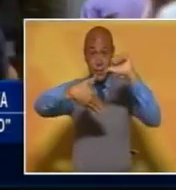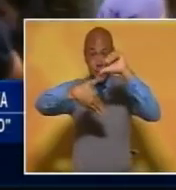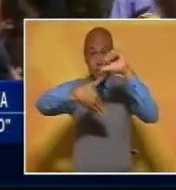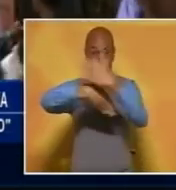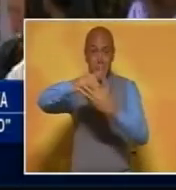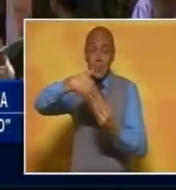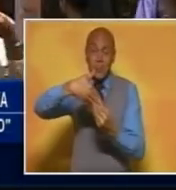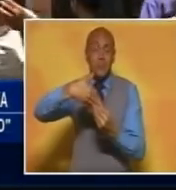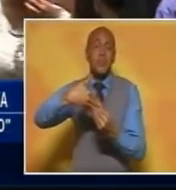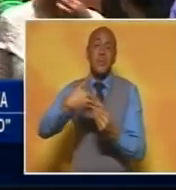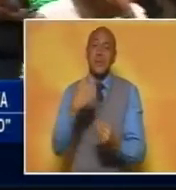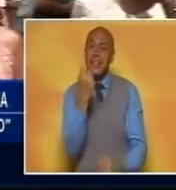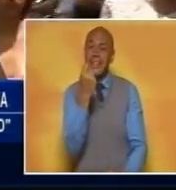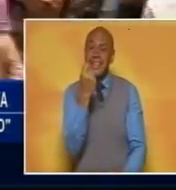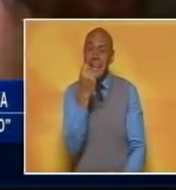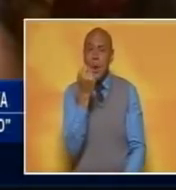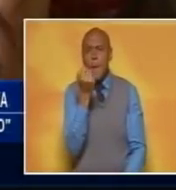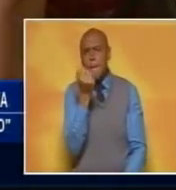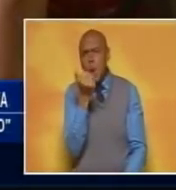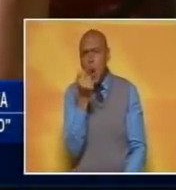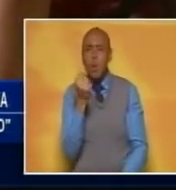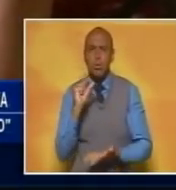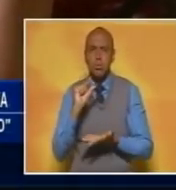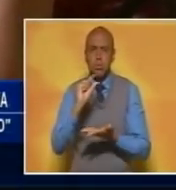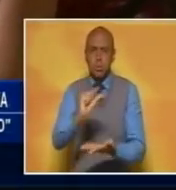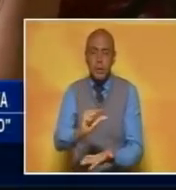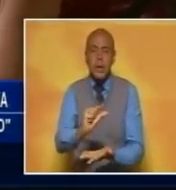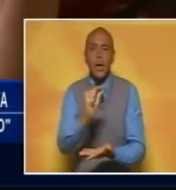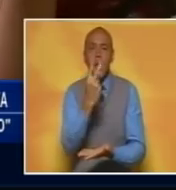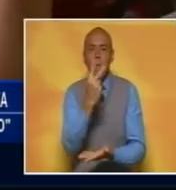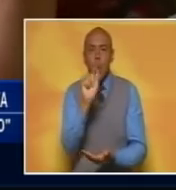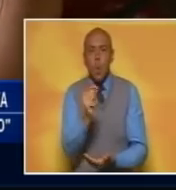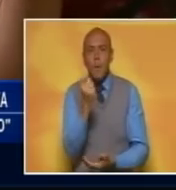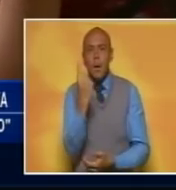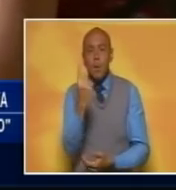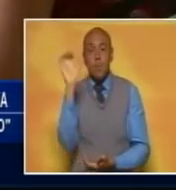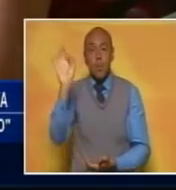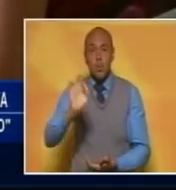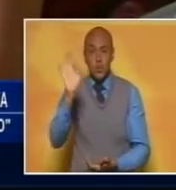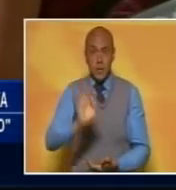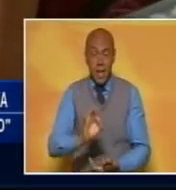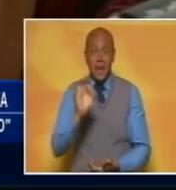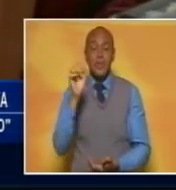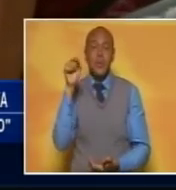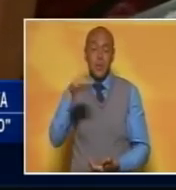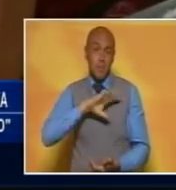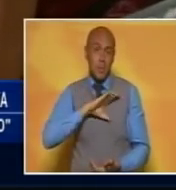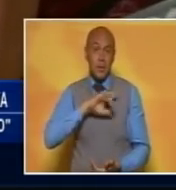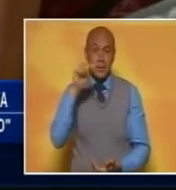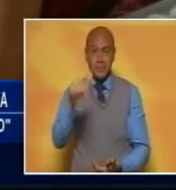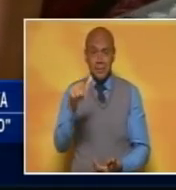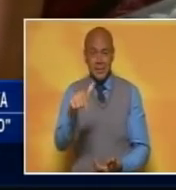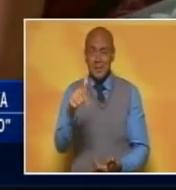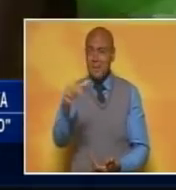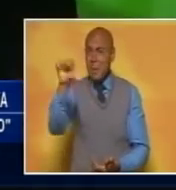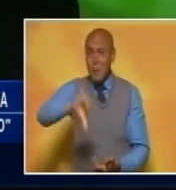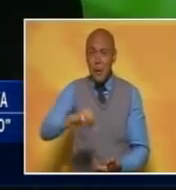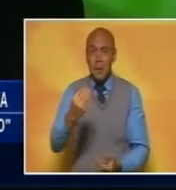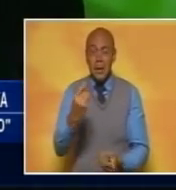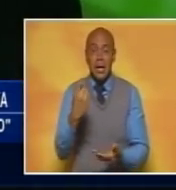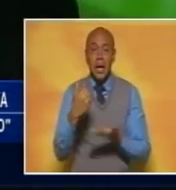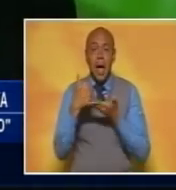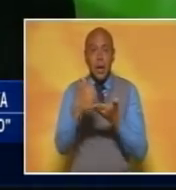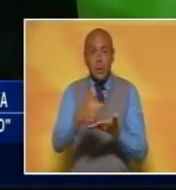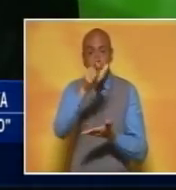invierte poco en salud mental, solo el 2.1% del presupuesto general, y ese poco presupuesto dice que está mal utilizado. Que no